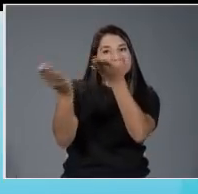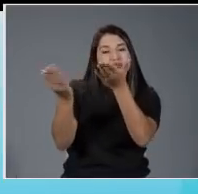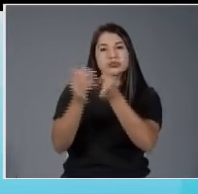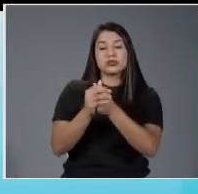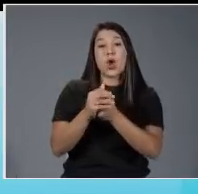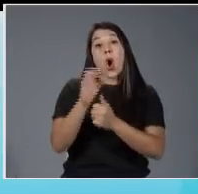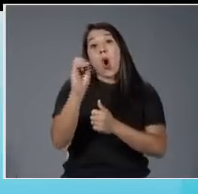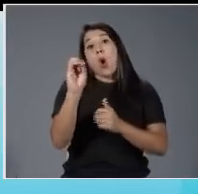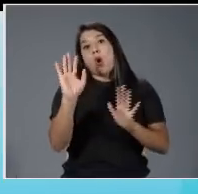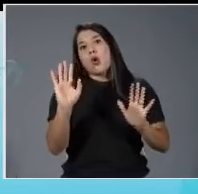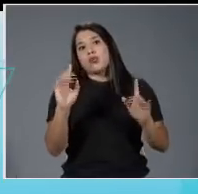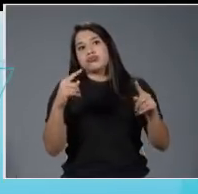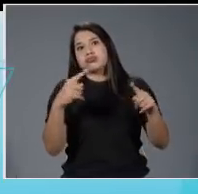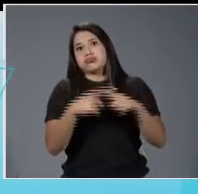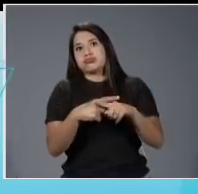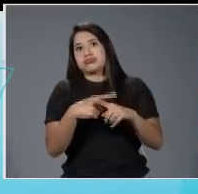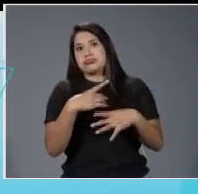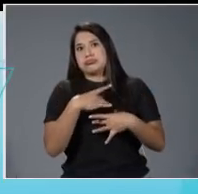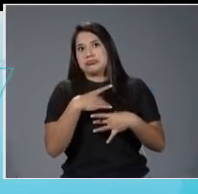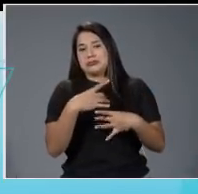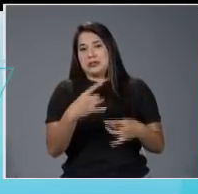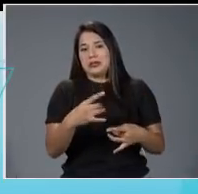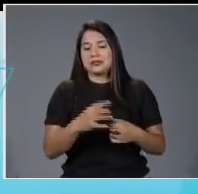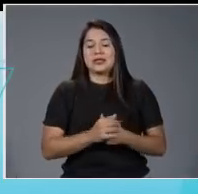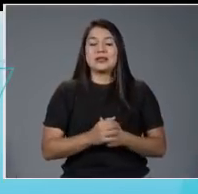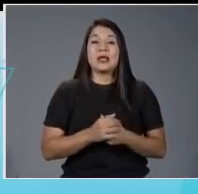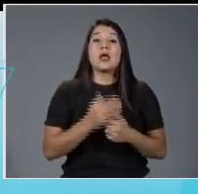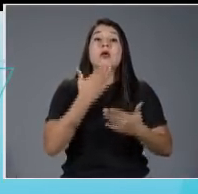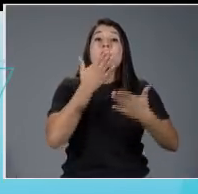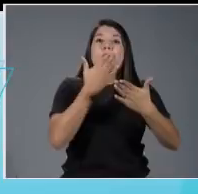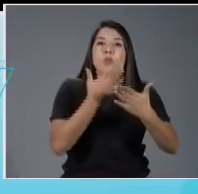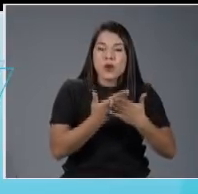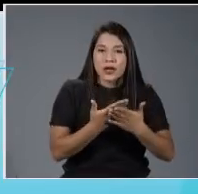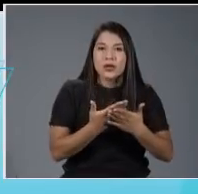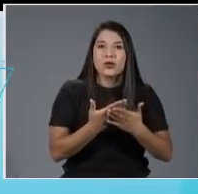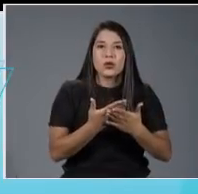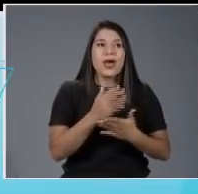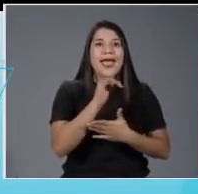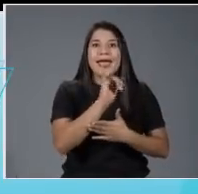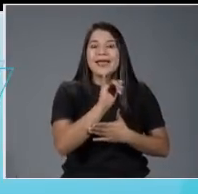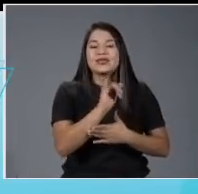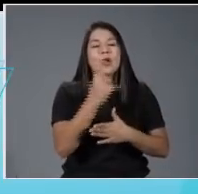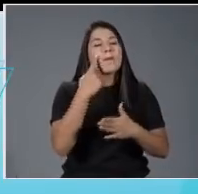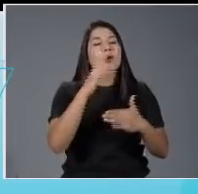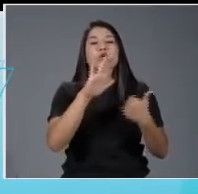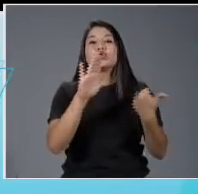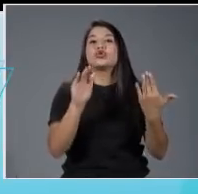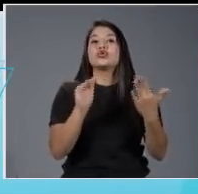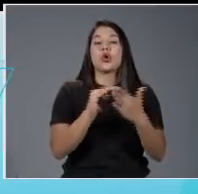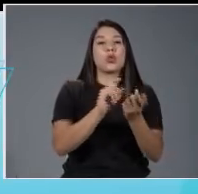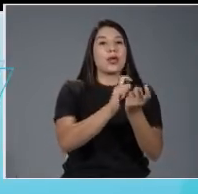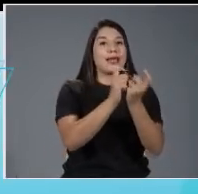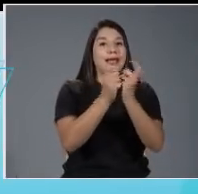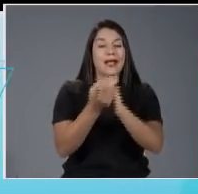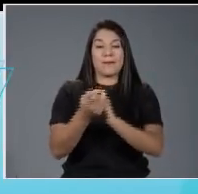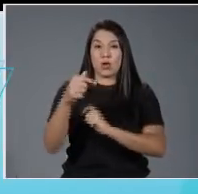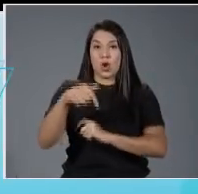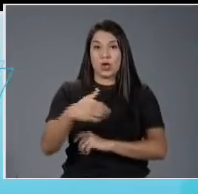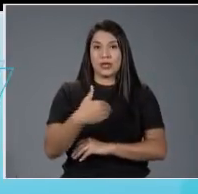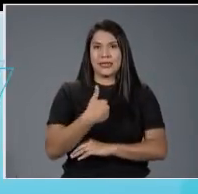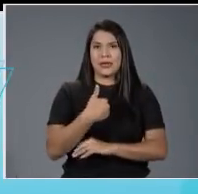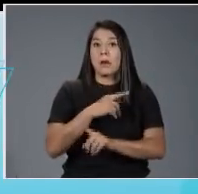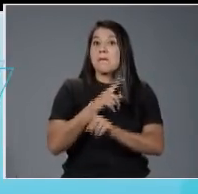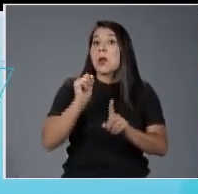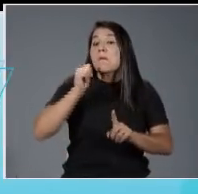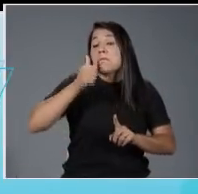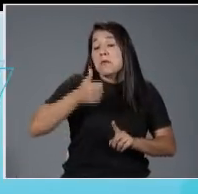o es una contradicción interesante al final de su salida. Bueno, todo eso es la velocidad del cambio que hoy en día es vertiginoso. Pero mañana